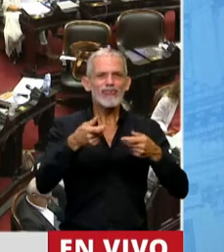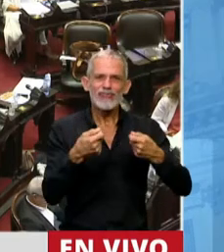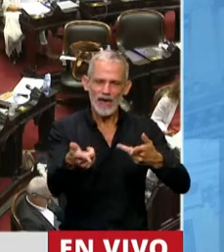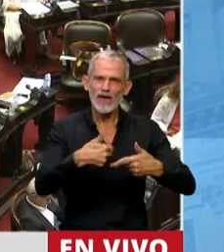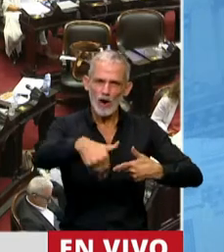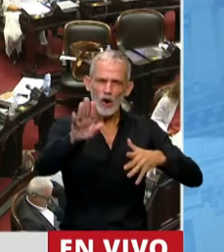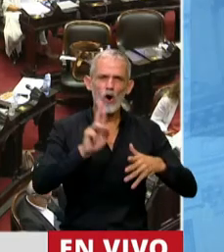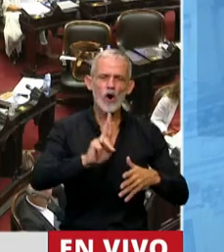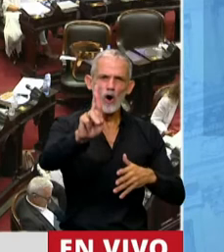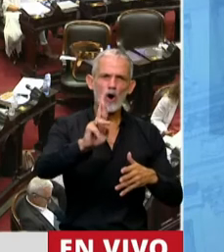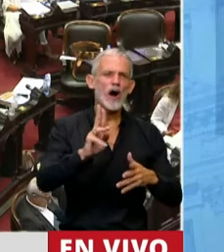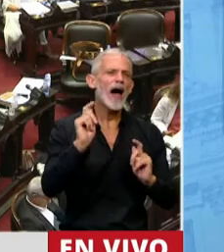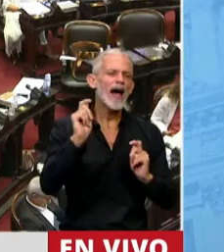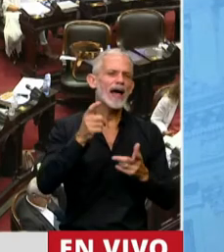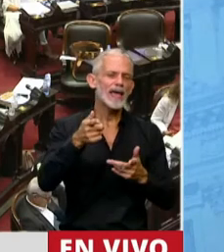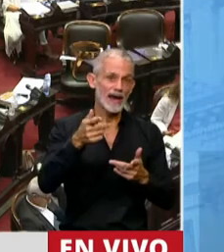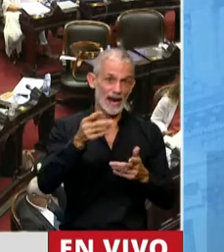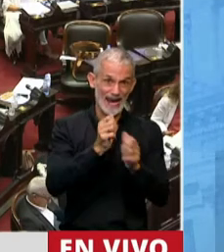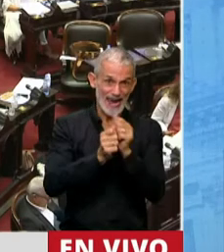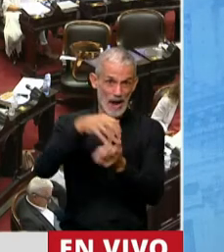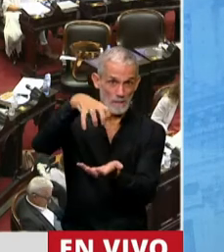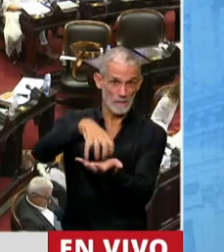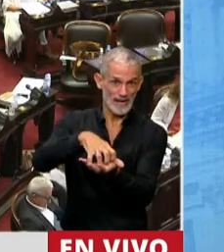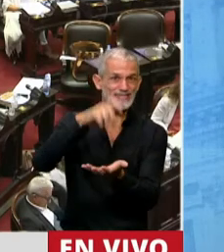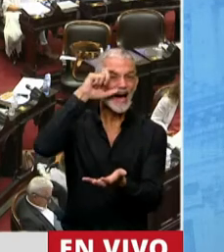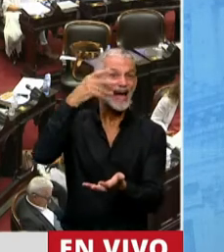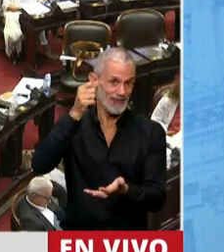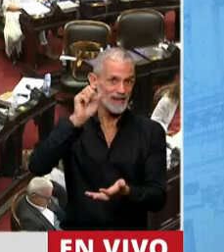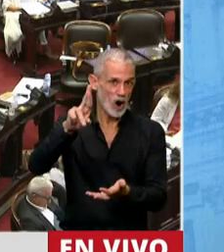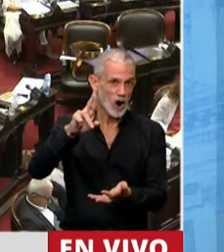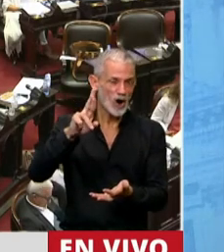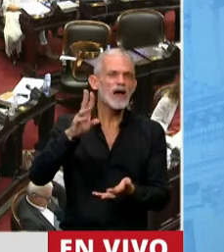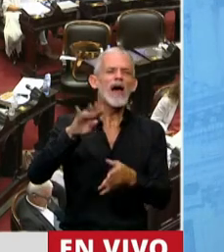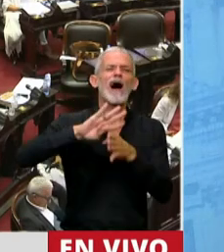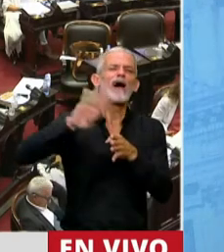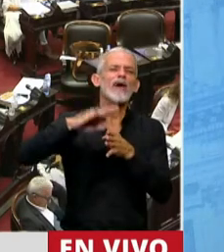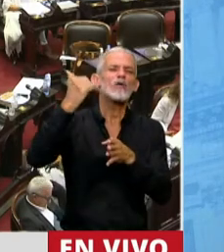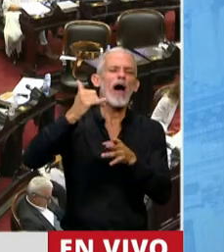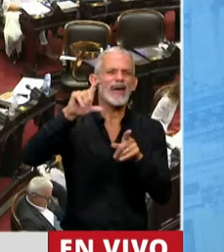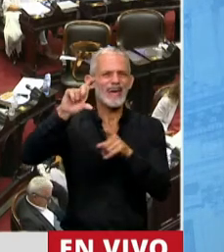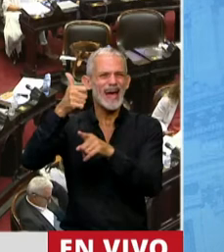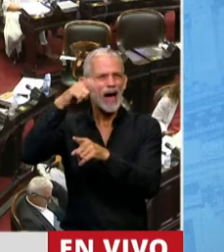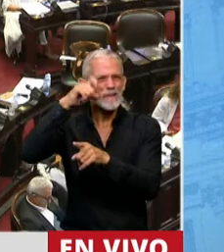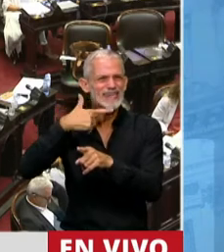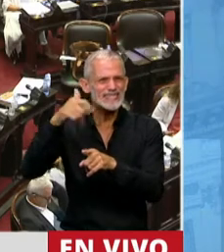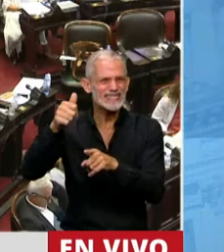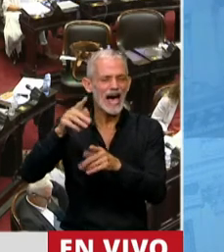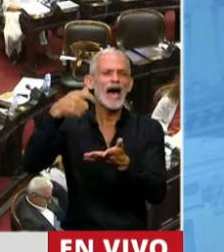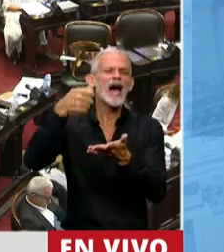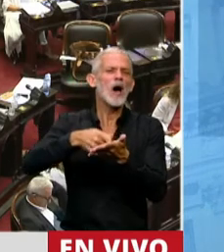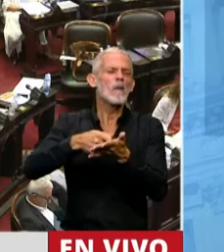Le permitió a la empresa, a Edenor, que la deuda que tiene con Camesa la